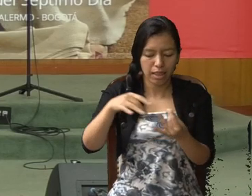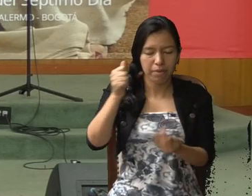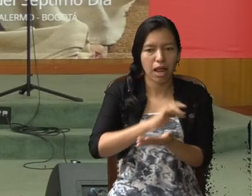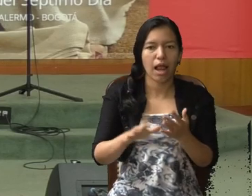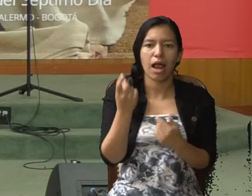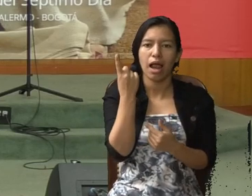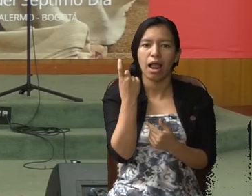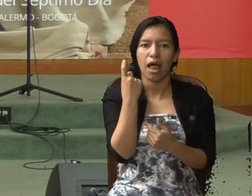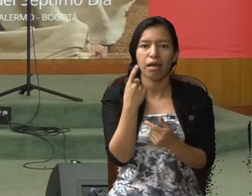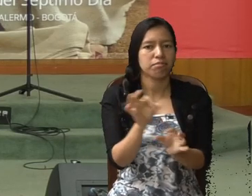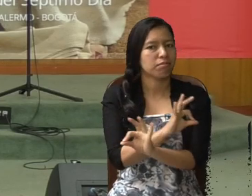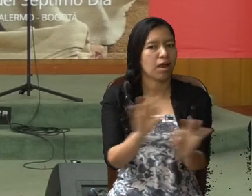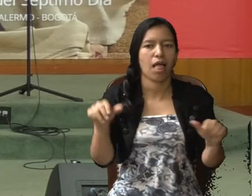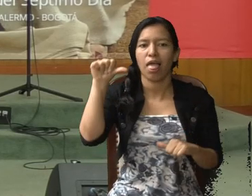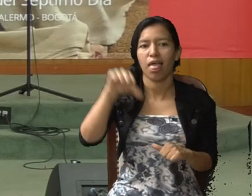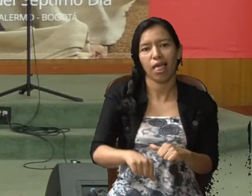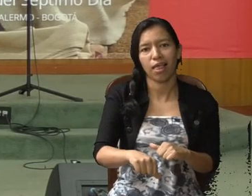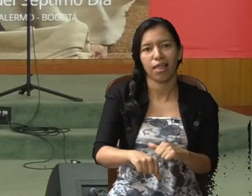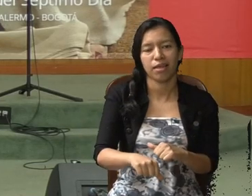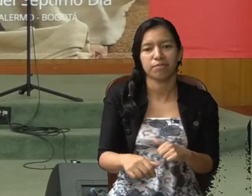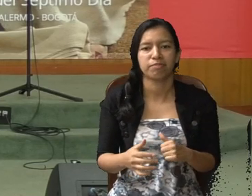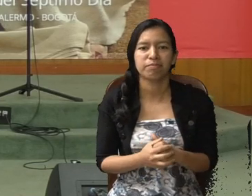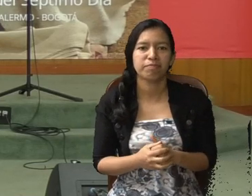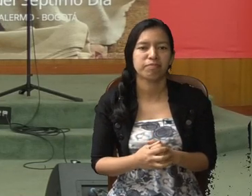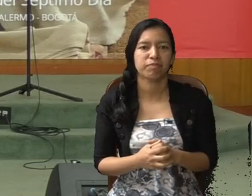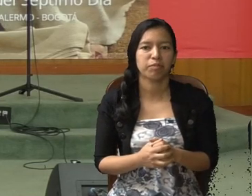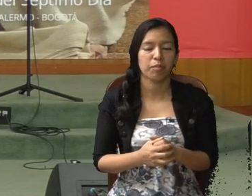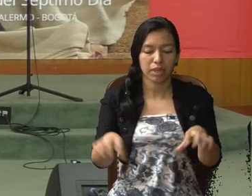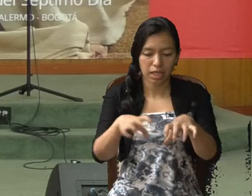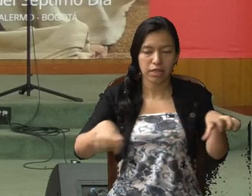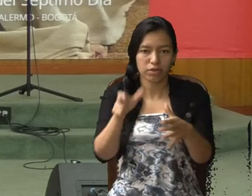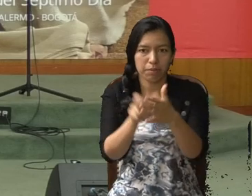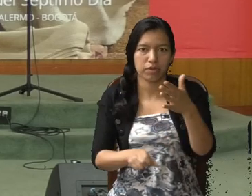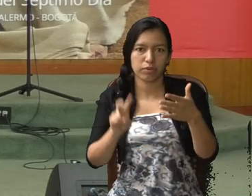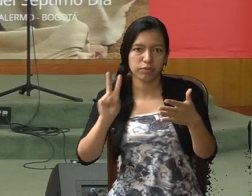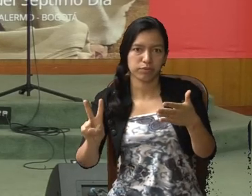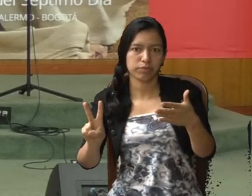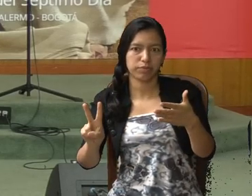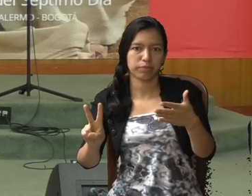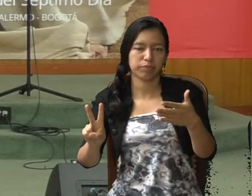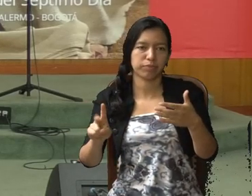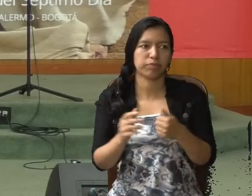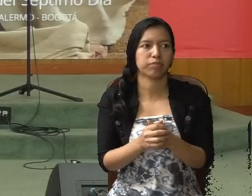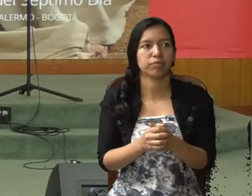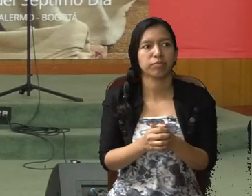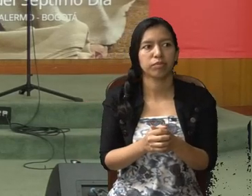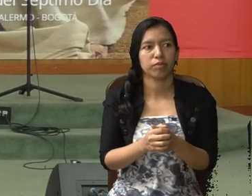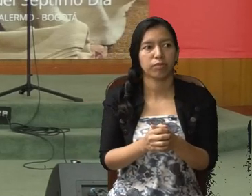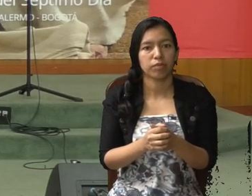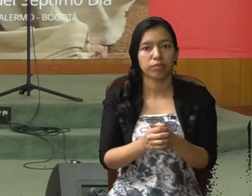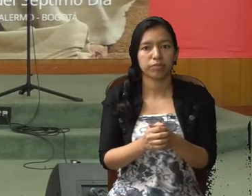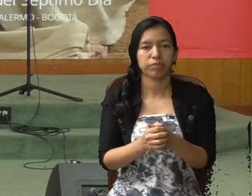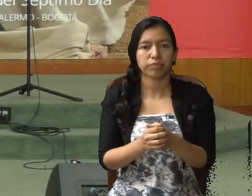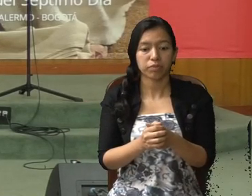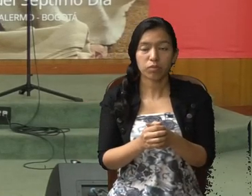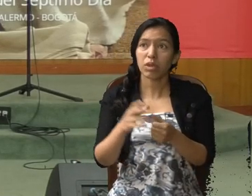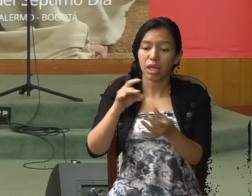Dios, no sirve absolutamente de nada. Hechos capítulo 2 nos habla sobre el derramamiento del Espíritu